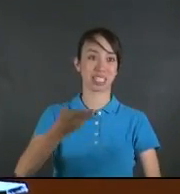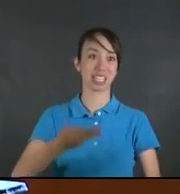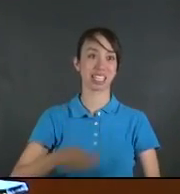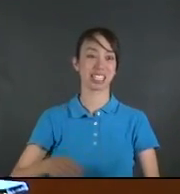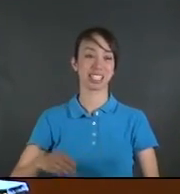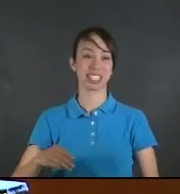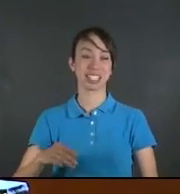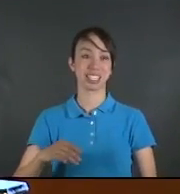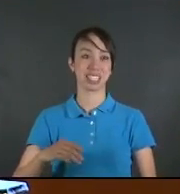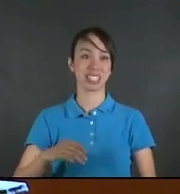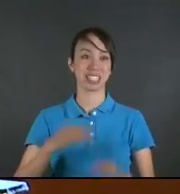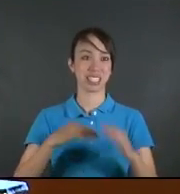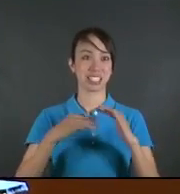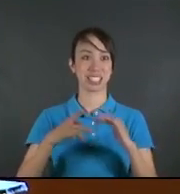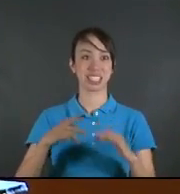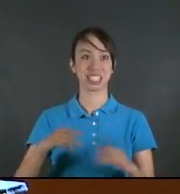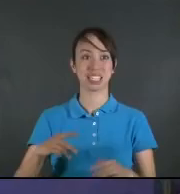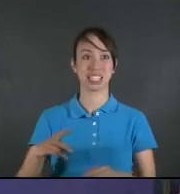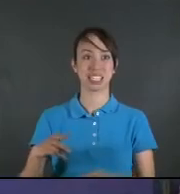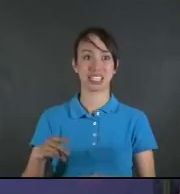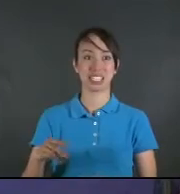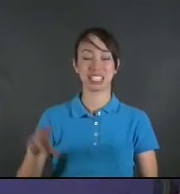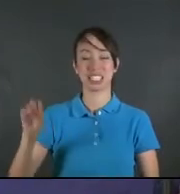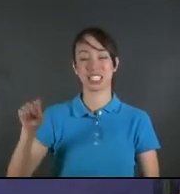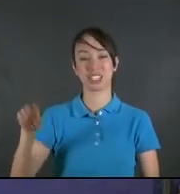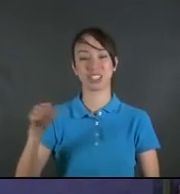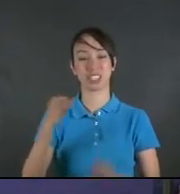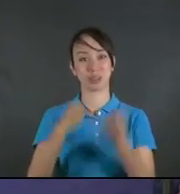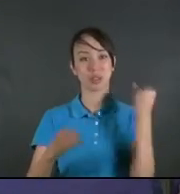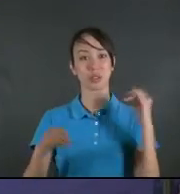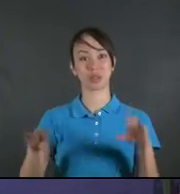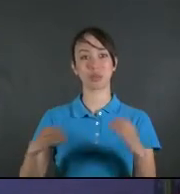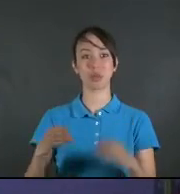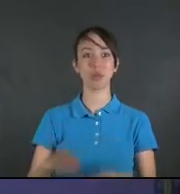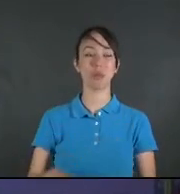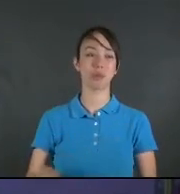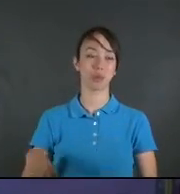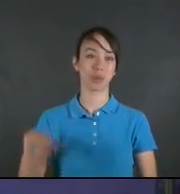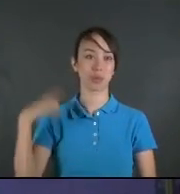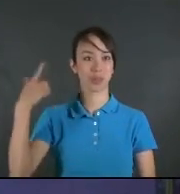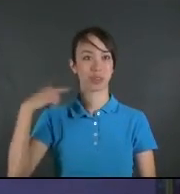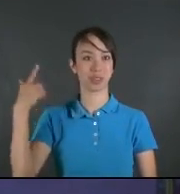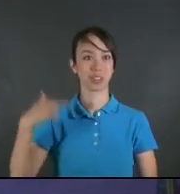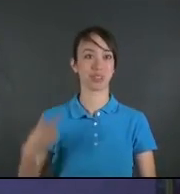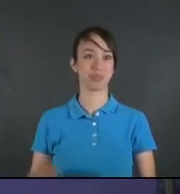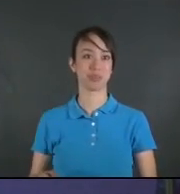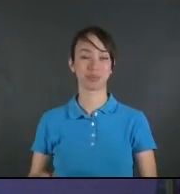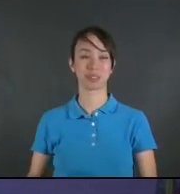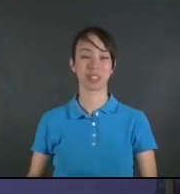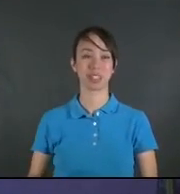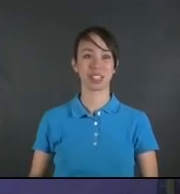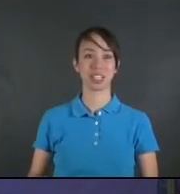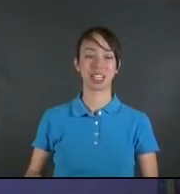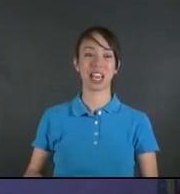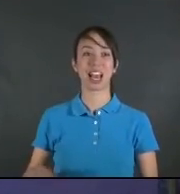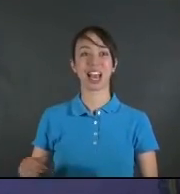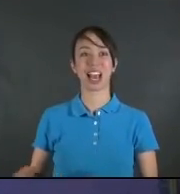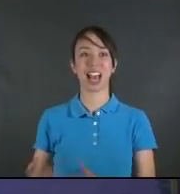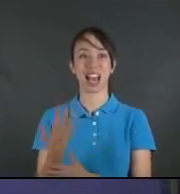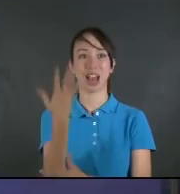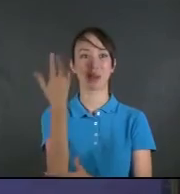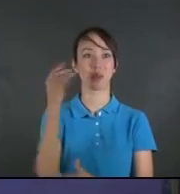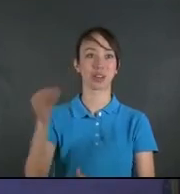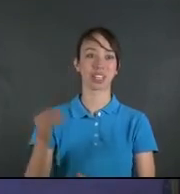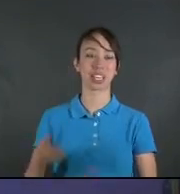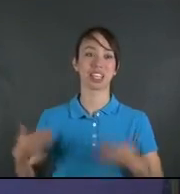dichos no termino como el Chespirito Ah Árbol que nace torcido se